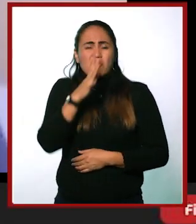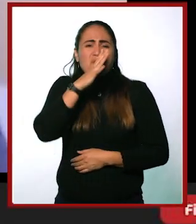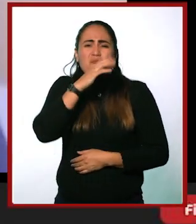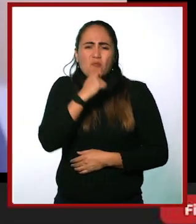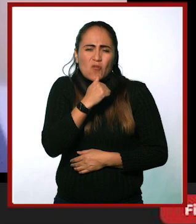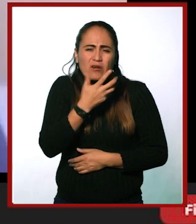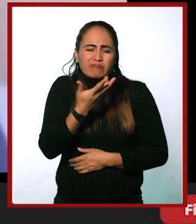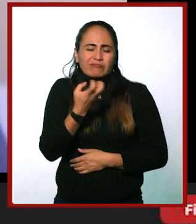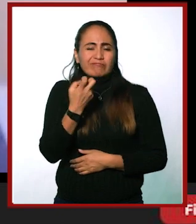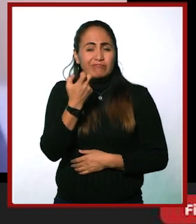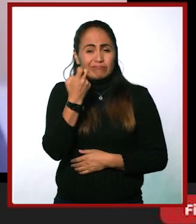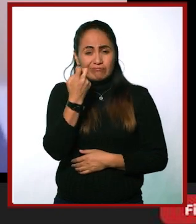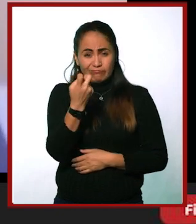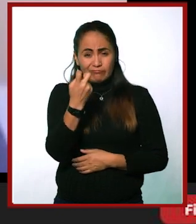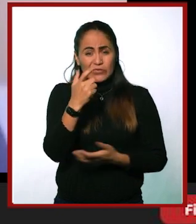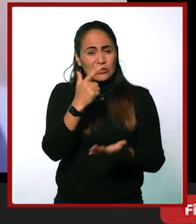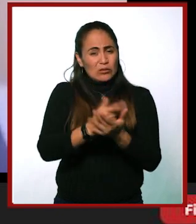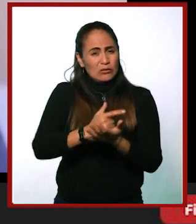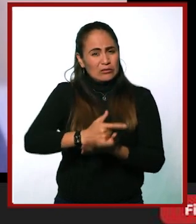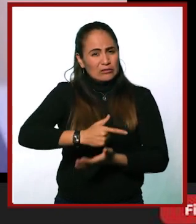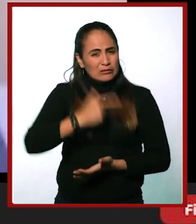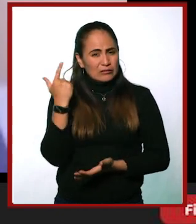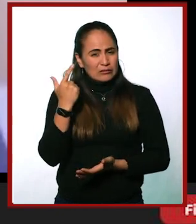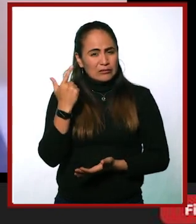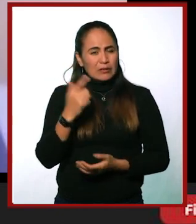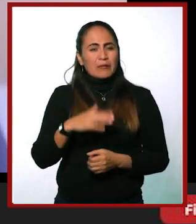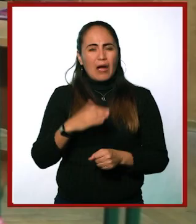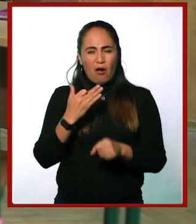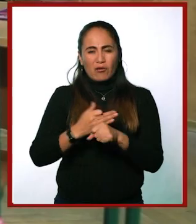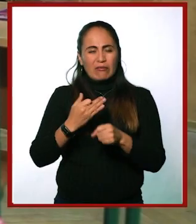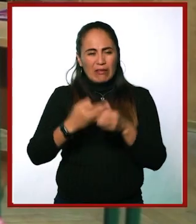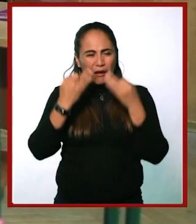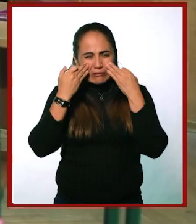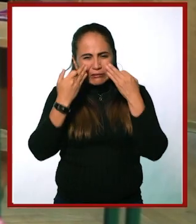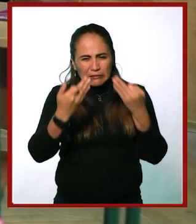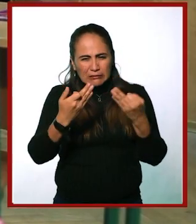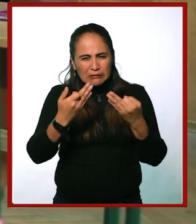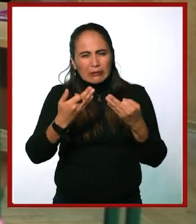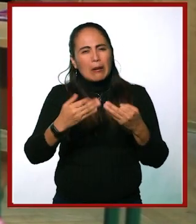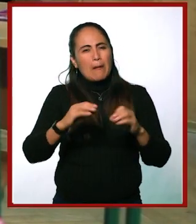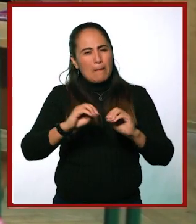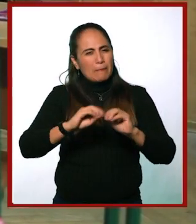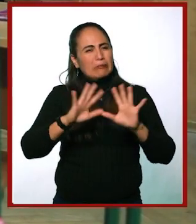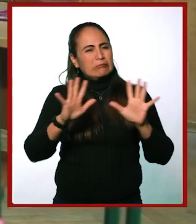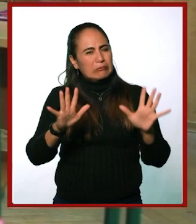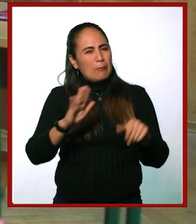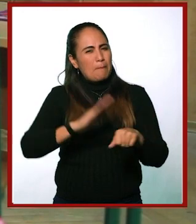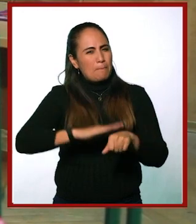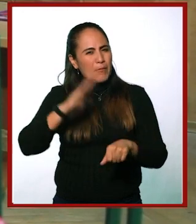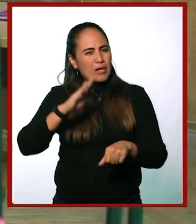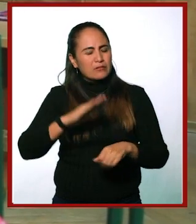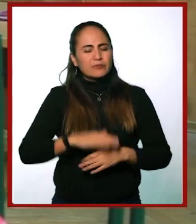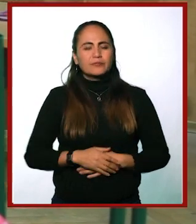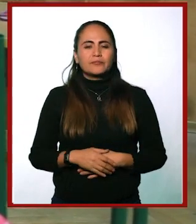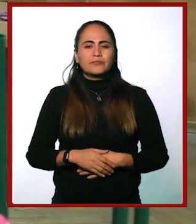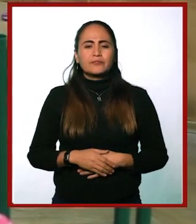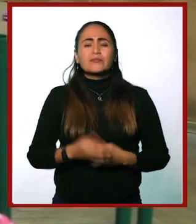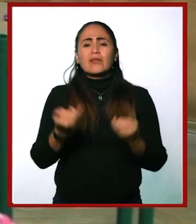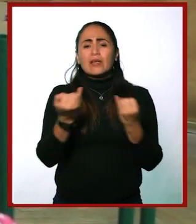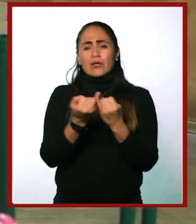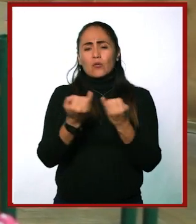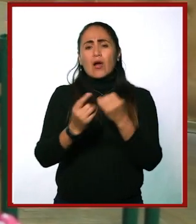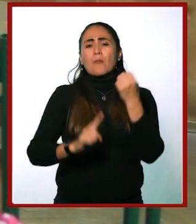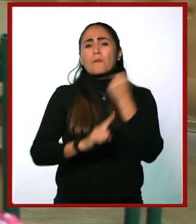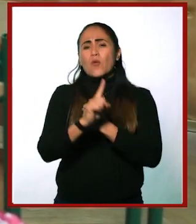problema grave que efectivamente se ha generado y se ha evidenciado. Pero otros también, problemas, por ejemplo, de